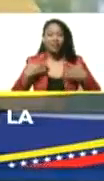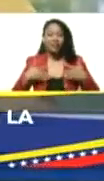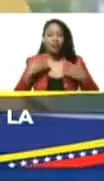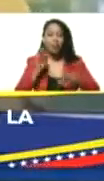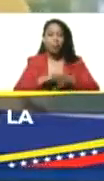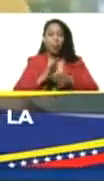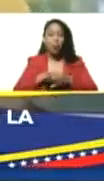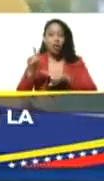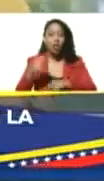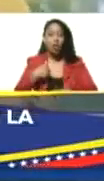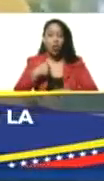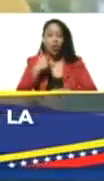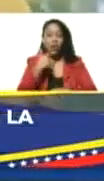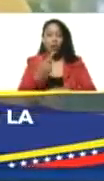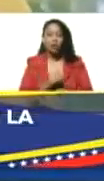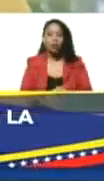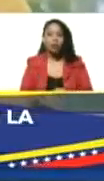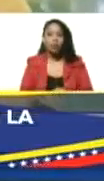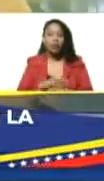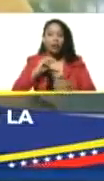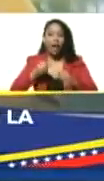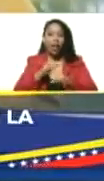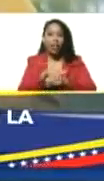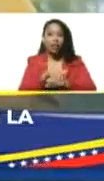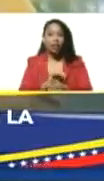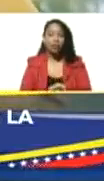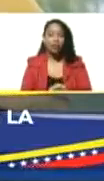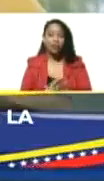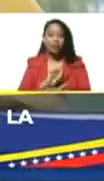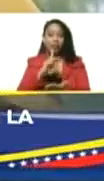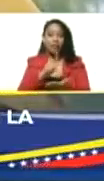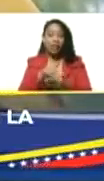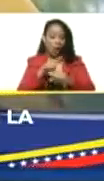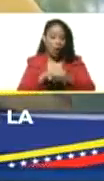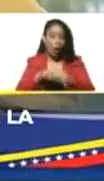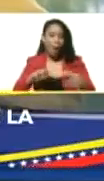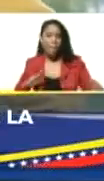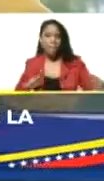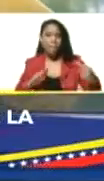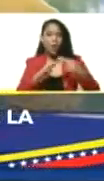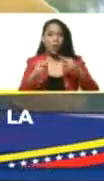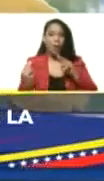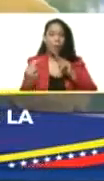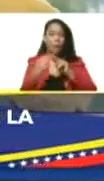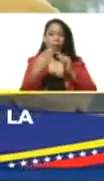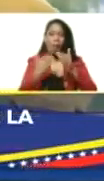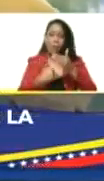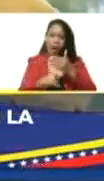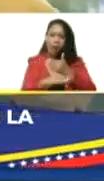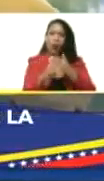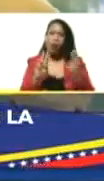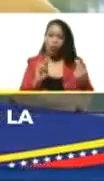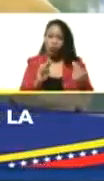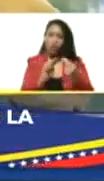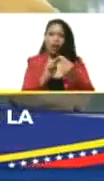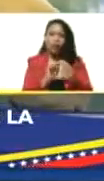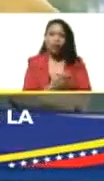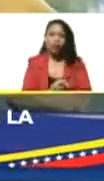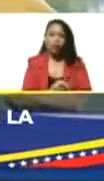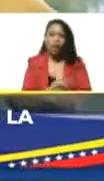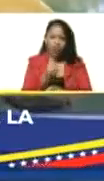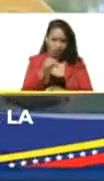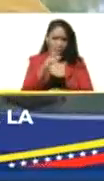yo digo, Héctor, que ha llegado la hora de reencontrarnos. Vamos a encontrarnos. ¿Te